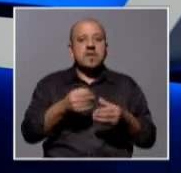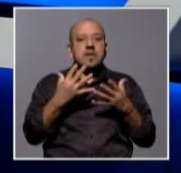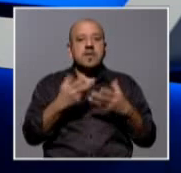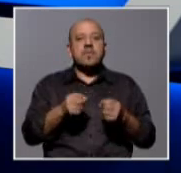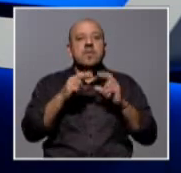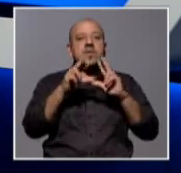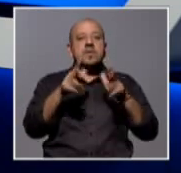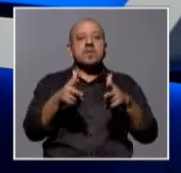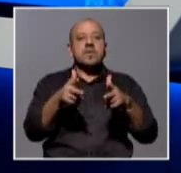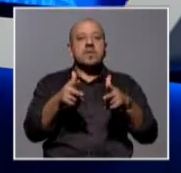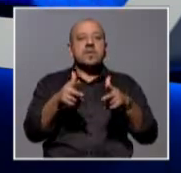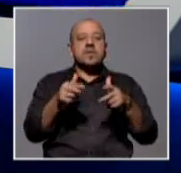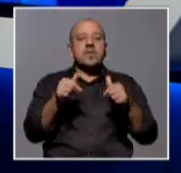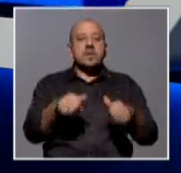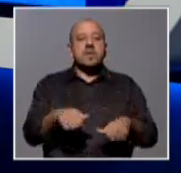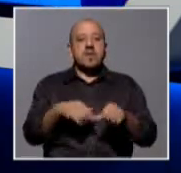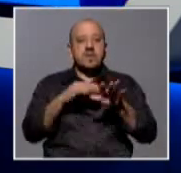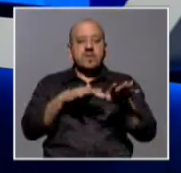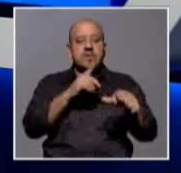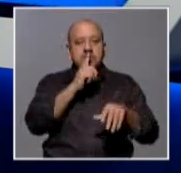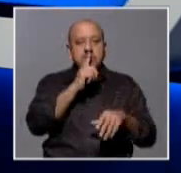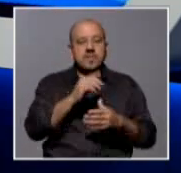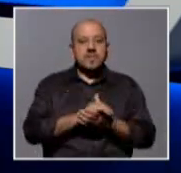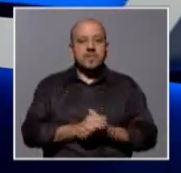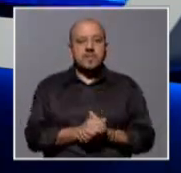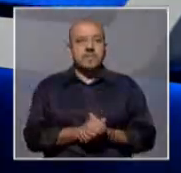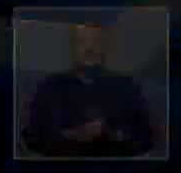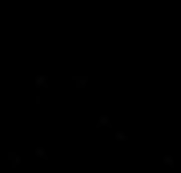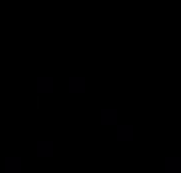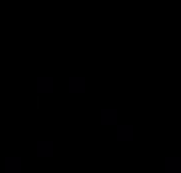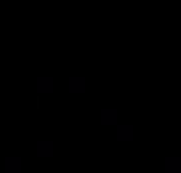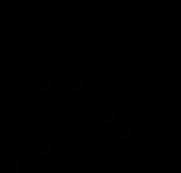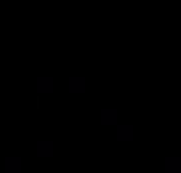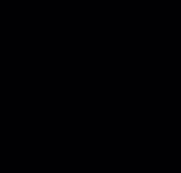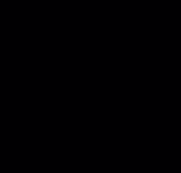decir presente en la Marcha del Silencio de esta manera.